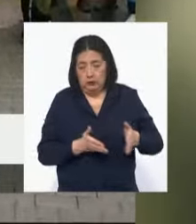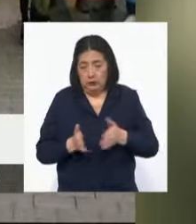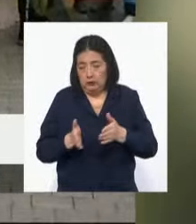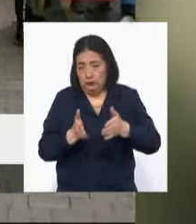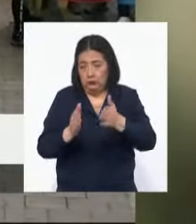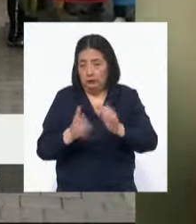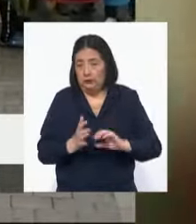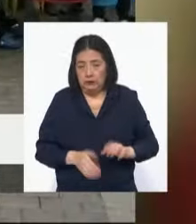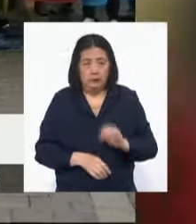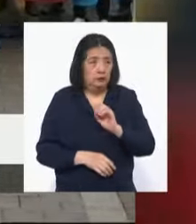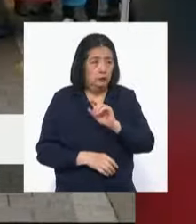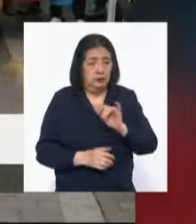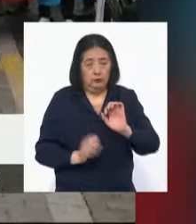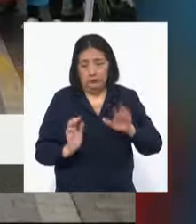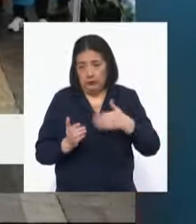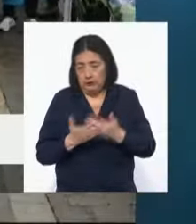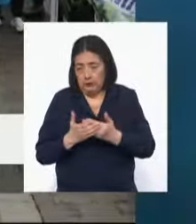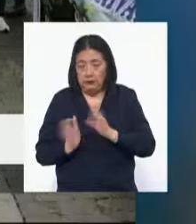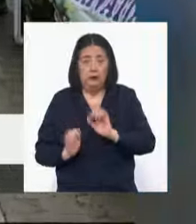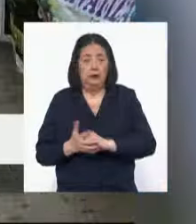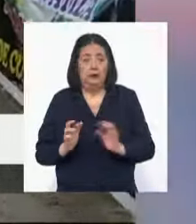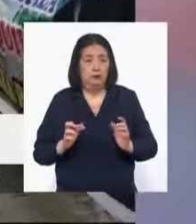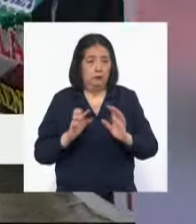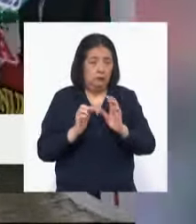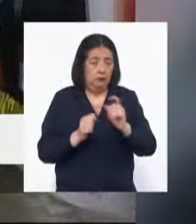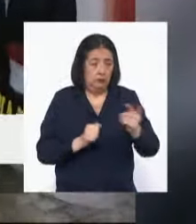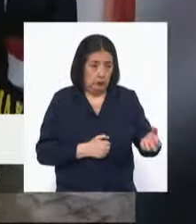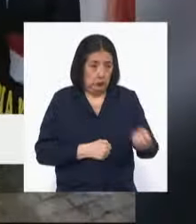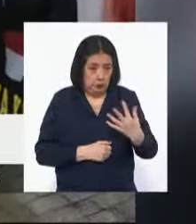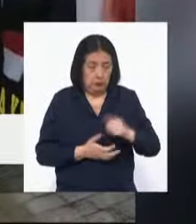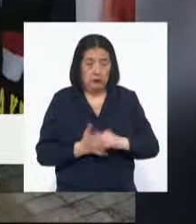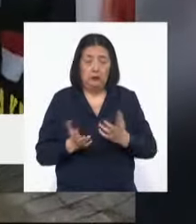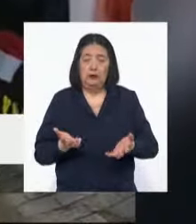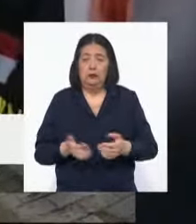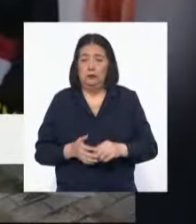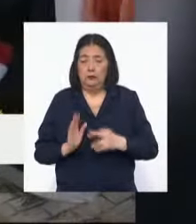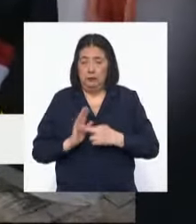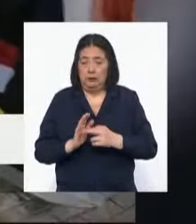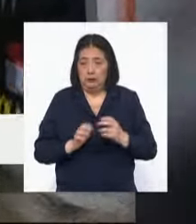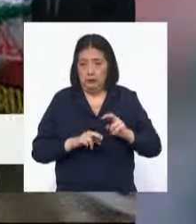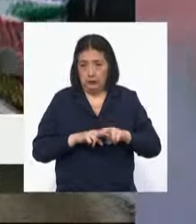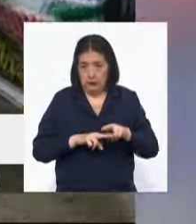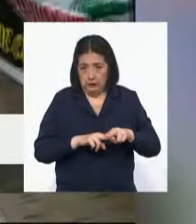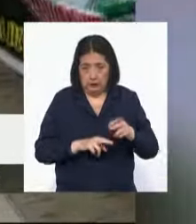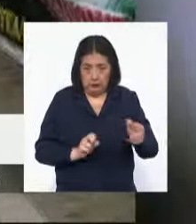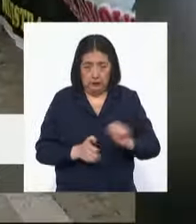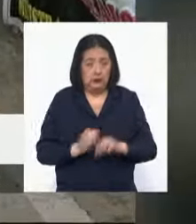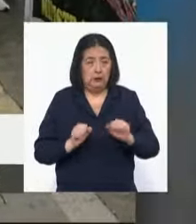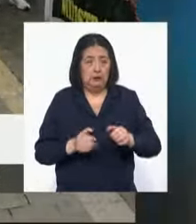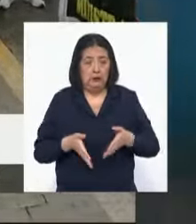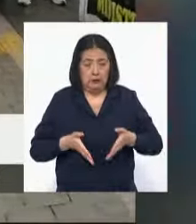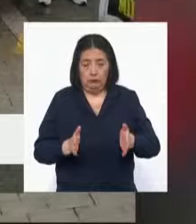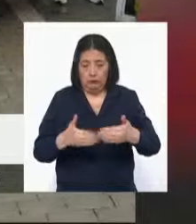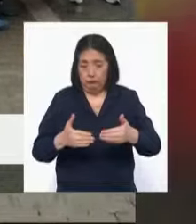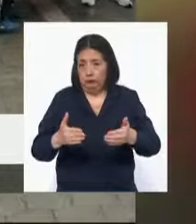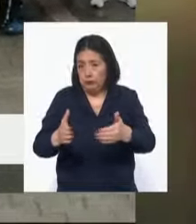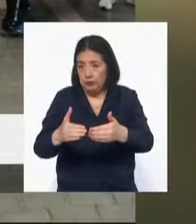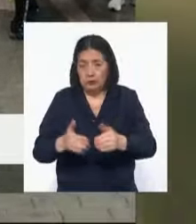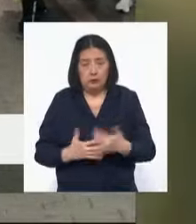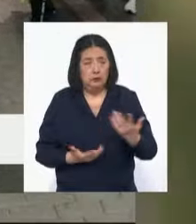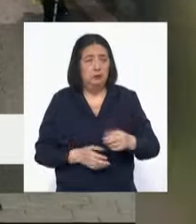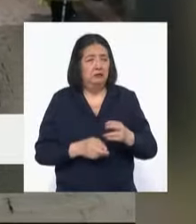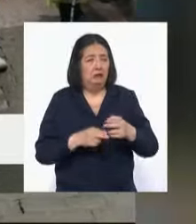vía Ollantaytambo Machu Picchu. Según lo que nos han manifestado los representantes de Perú Rey, estos bloqueos se están realizando